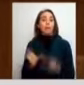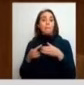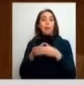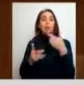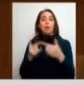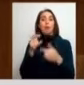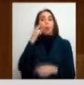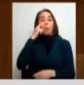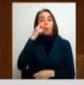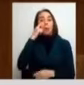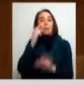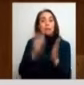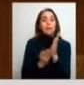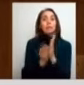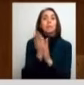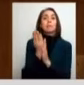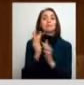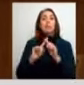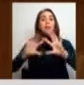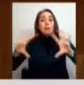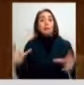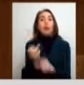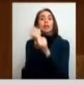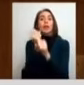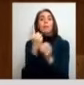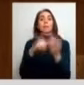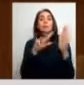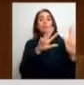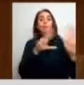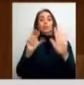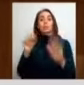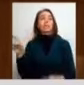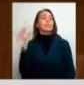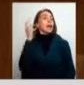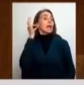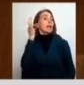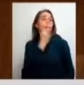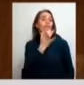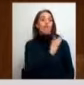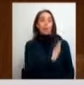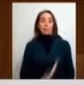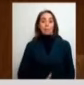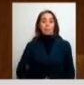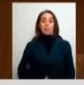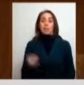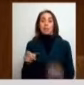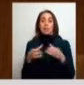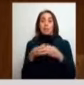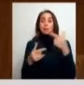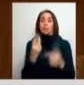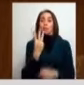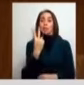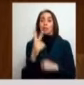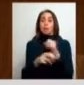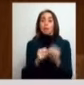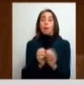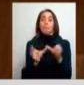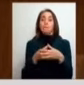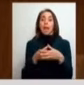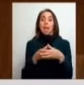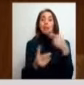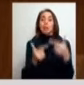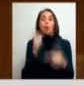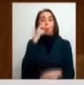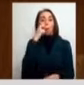mediados de los años 80 y partido del cual fue presidenta a los 32 años el partido humanista para quienes no lo